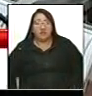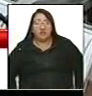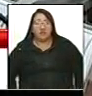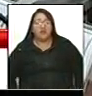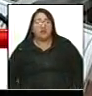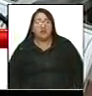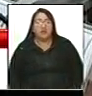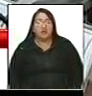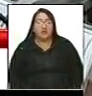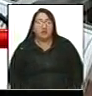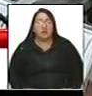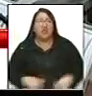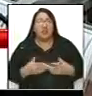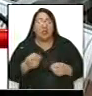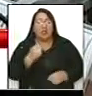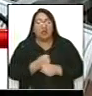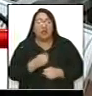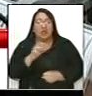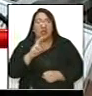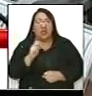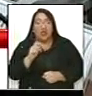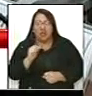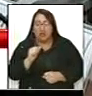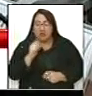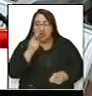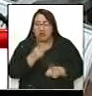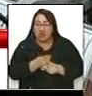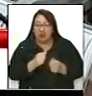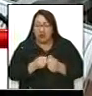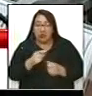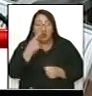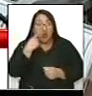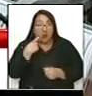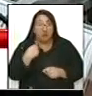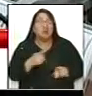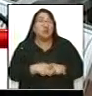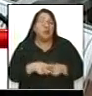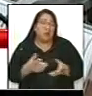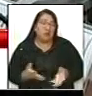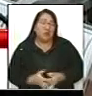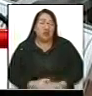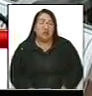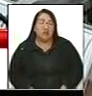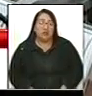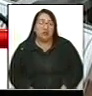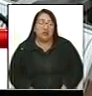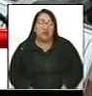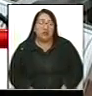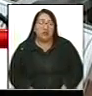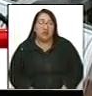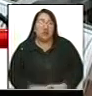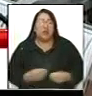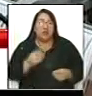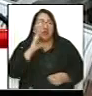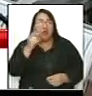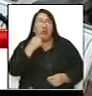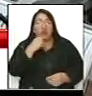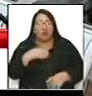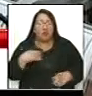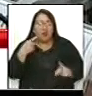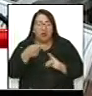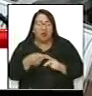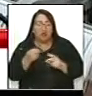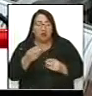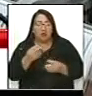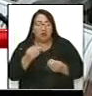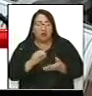de trazar retos. Y ante esto los varones también, porque no creen que una mujer puede llegar,